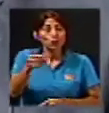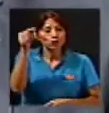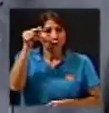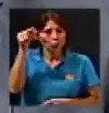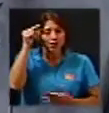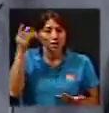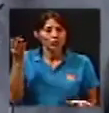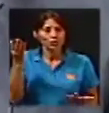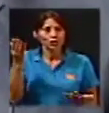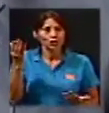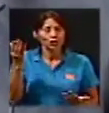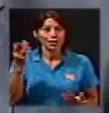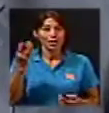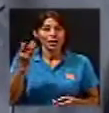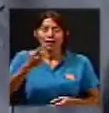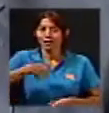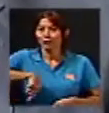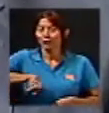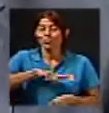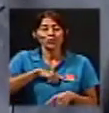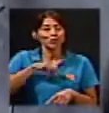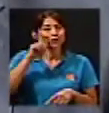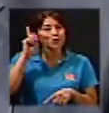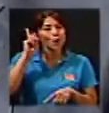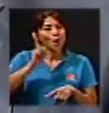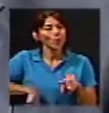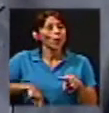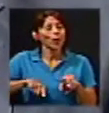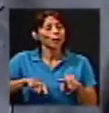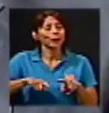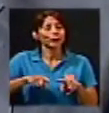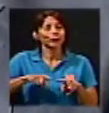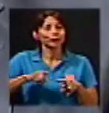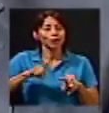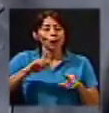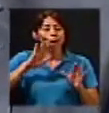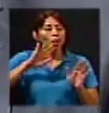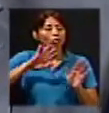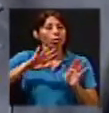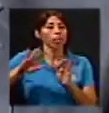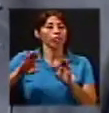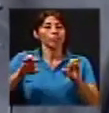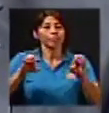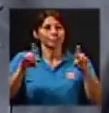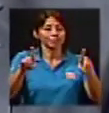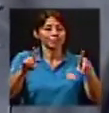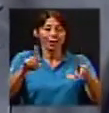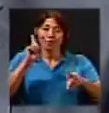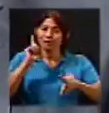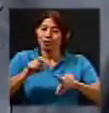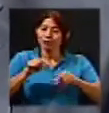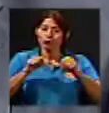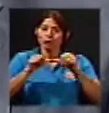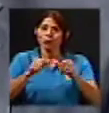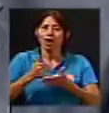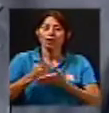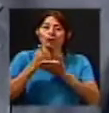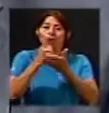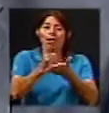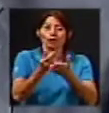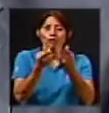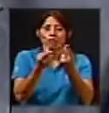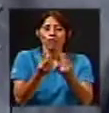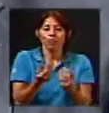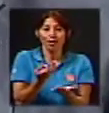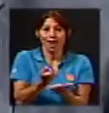que no podemos dejar de parar en esta importante ayuda financiera y económica que hay que